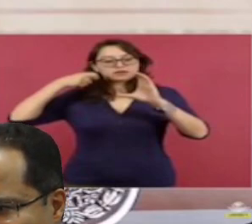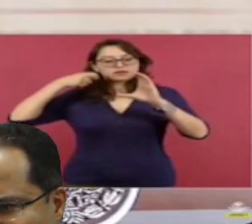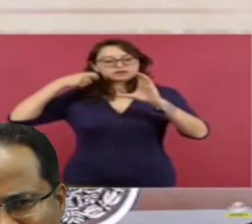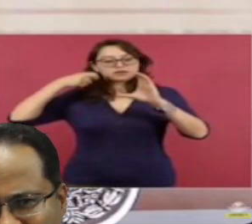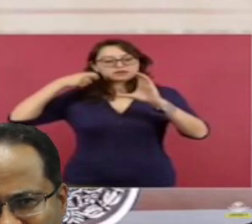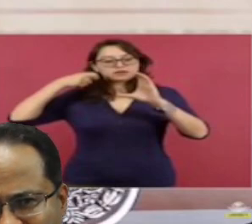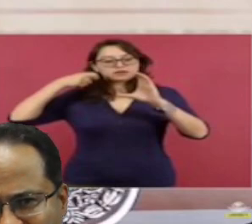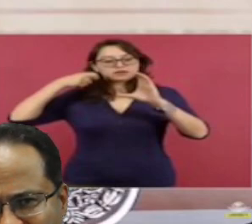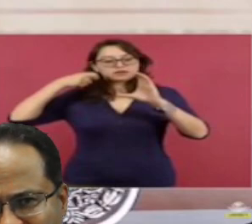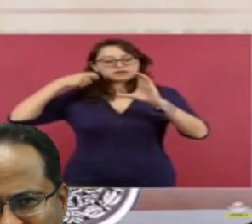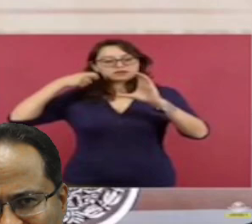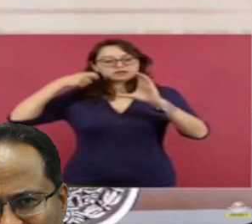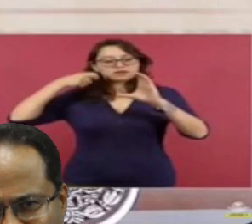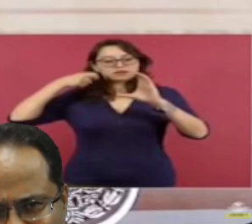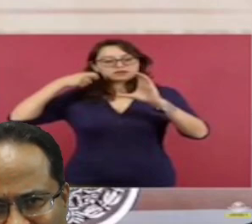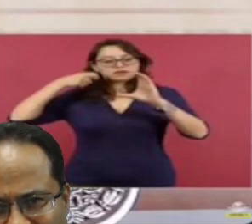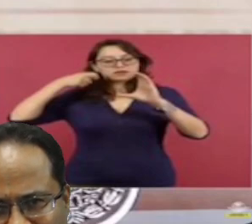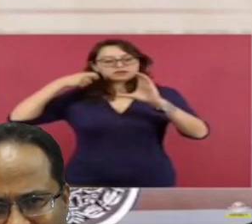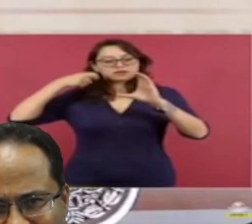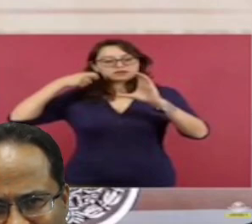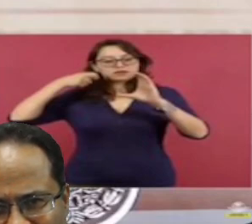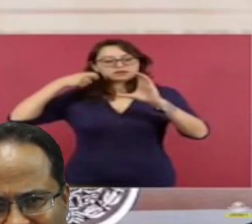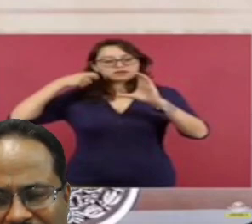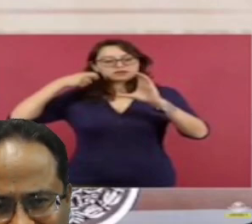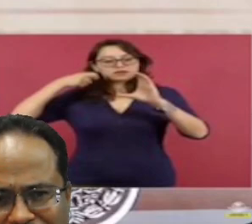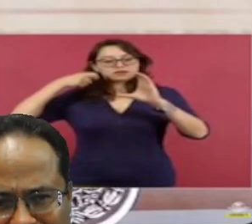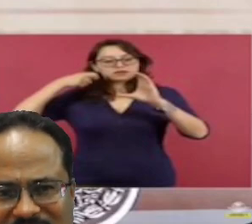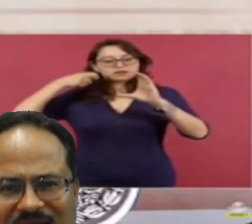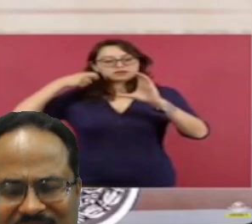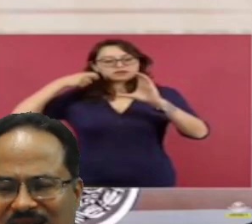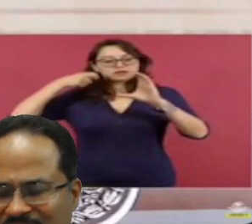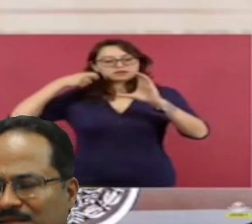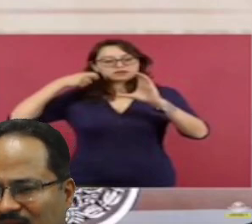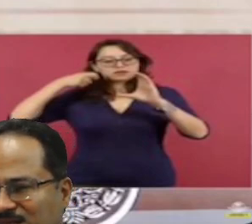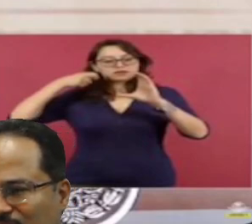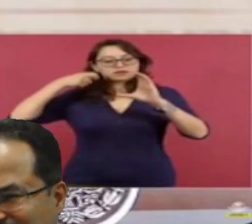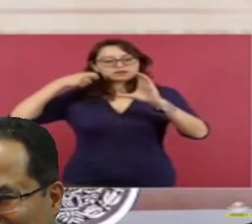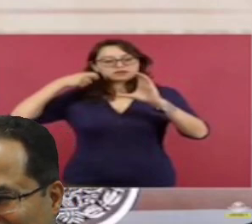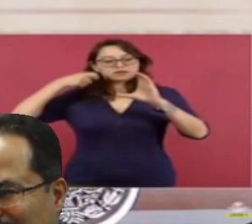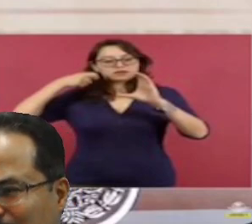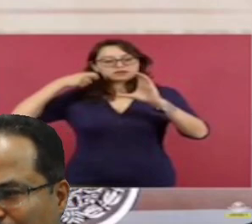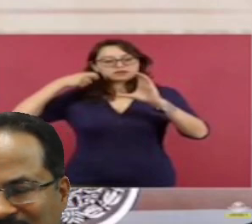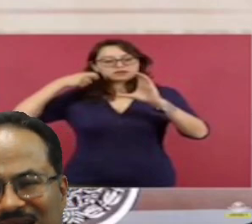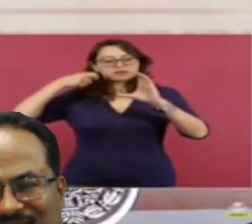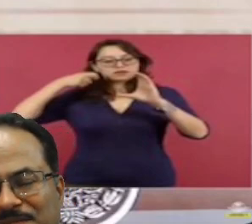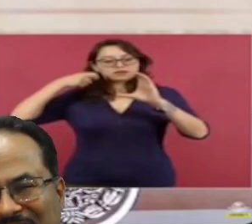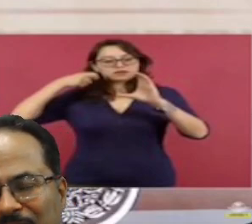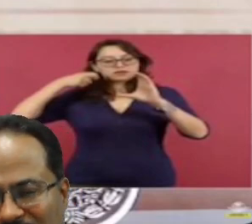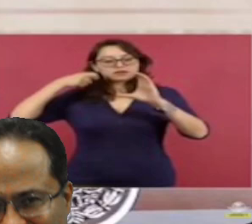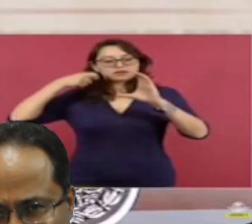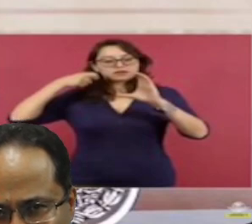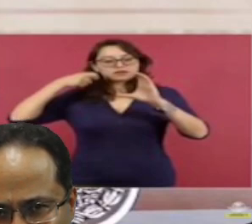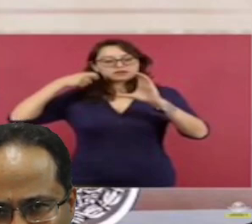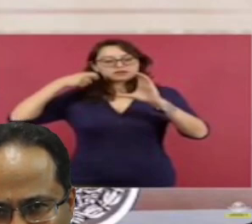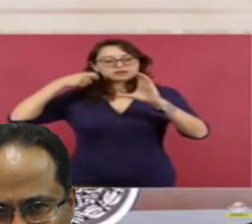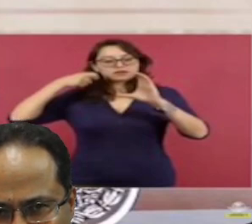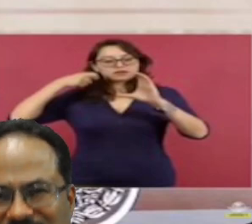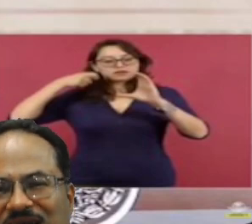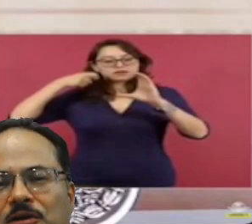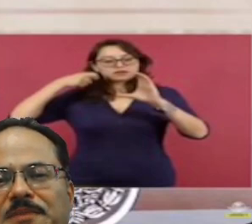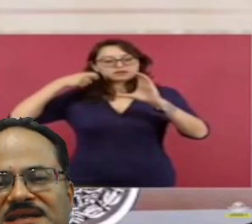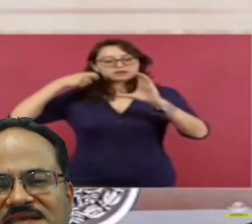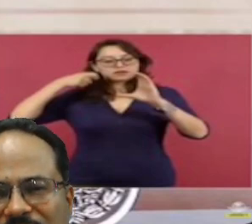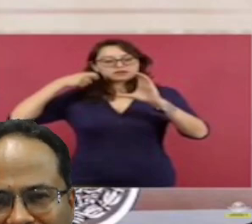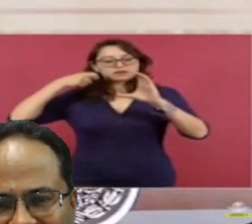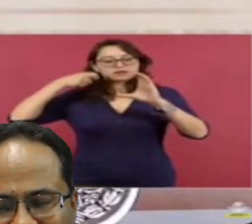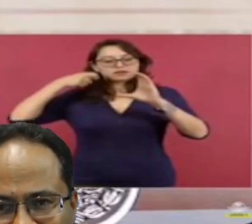buen plan una cosa puede ser entendible les digo hasta puede ser aceptable puede